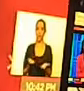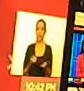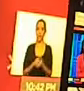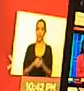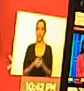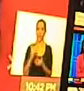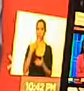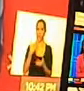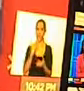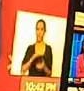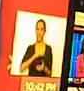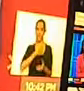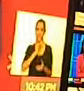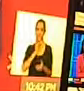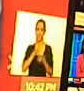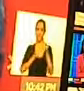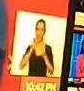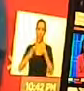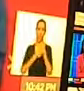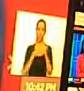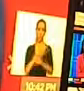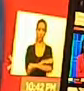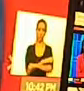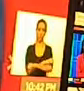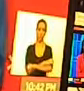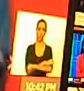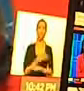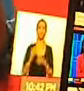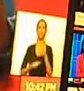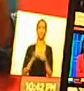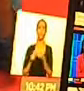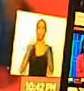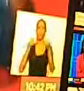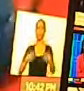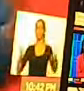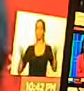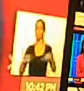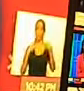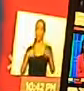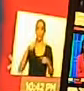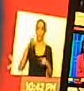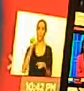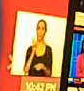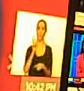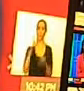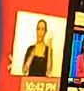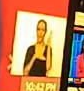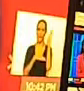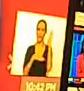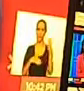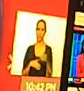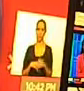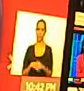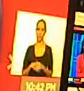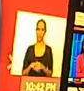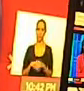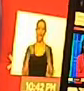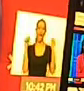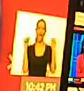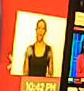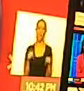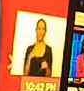falso positivo que hizo el señor Guaidó, la oposición, había sido orquestado por el PSV de Lara. En estos tiempos no estamos